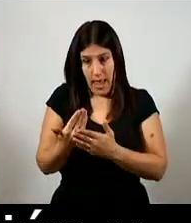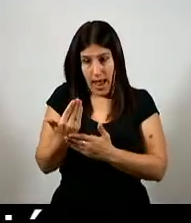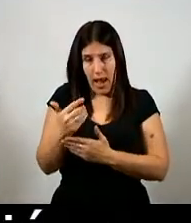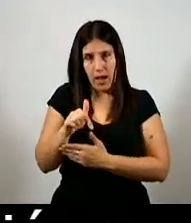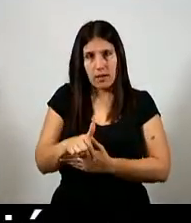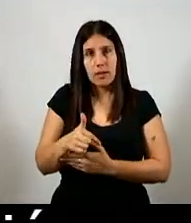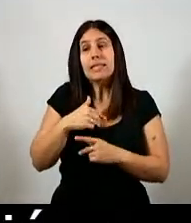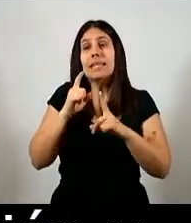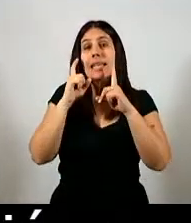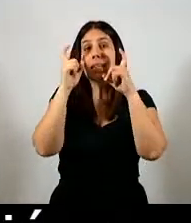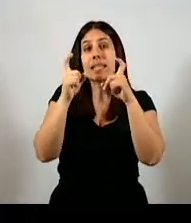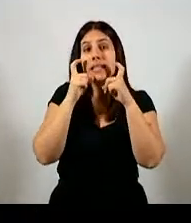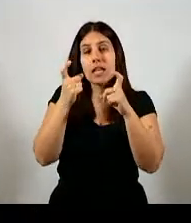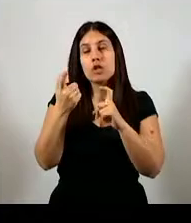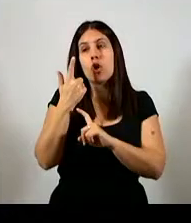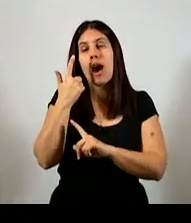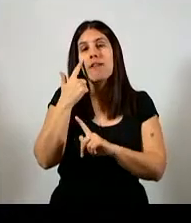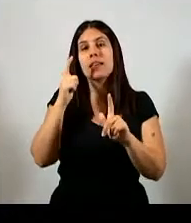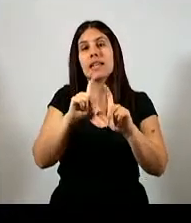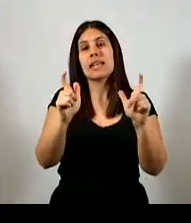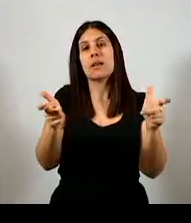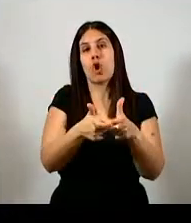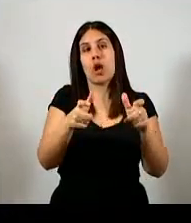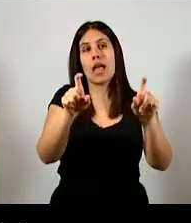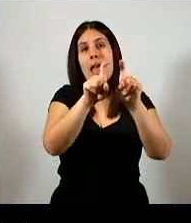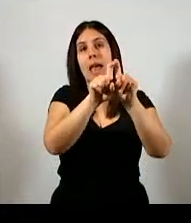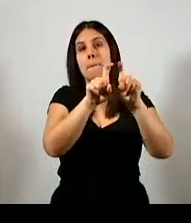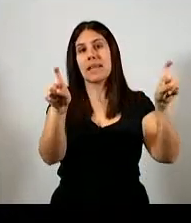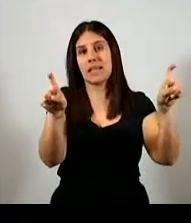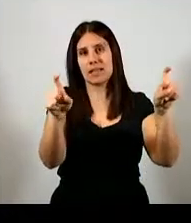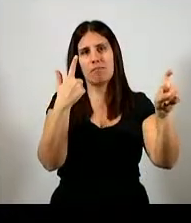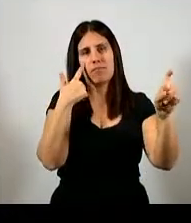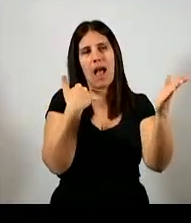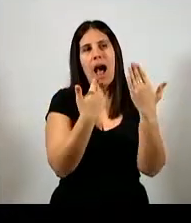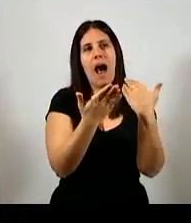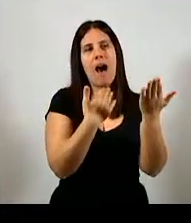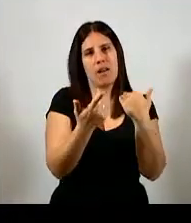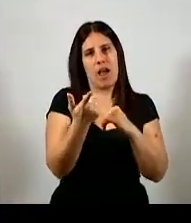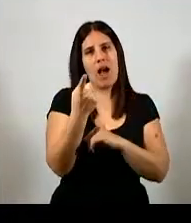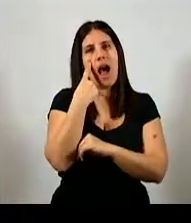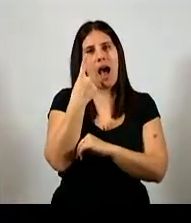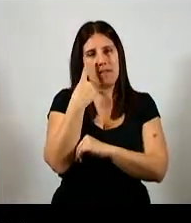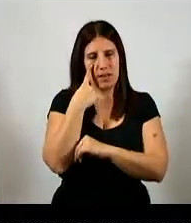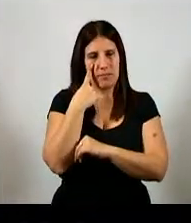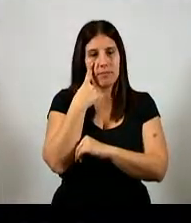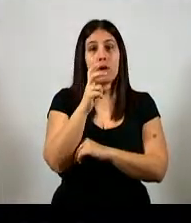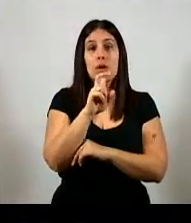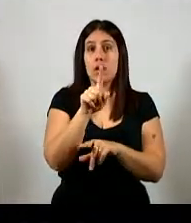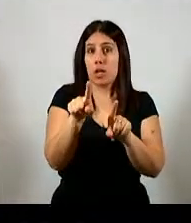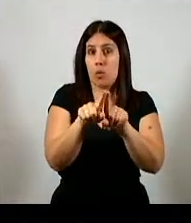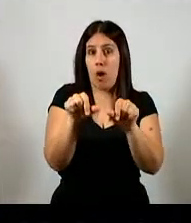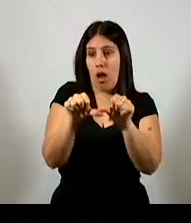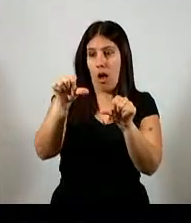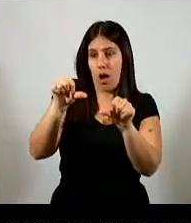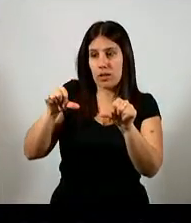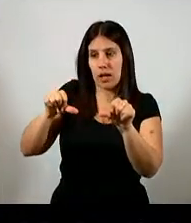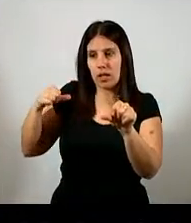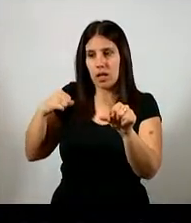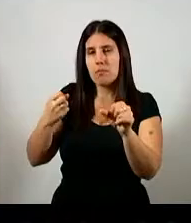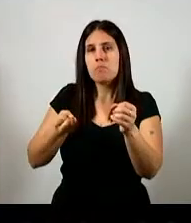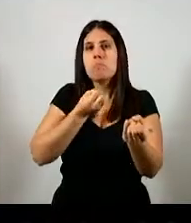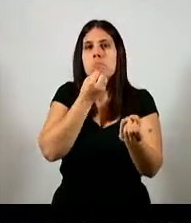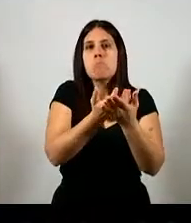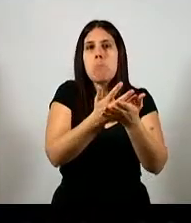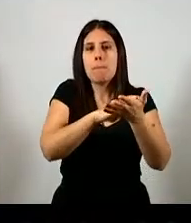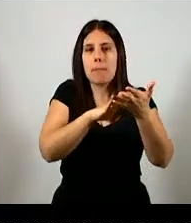voy a intentar sentarme con la empresa para hablar con ellos de la posibilidad de que, como en otras ocasiones, se lea el manifiesto de